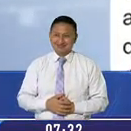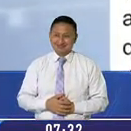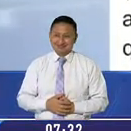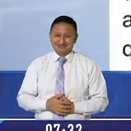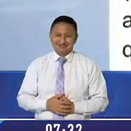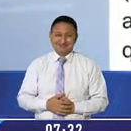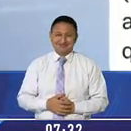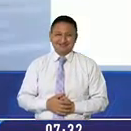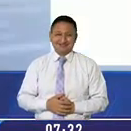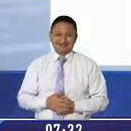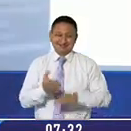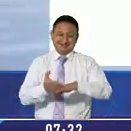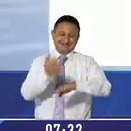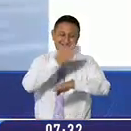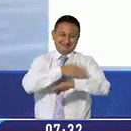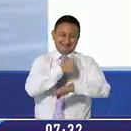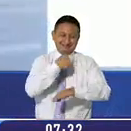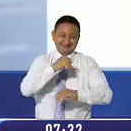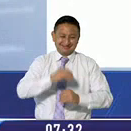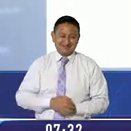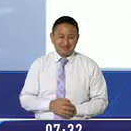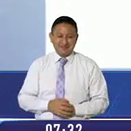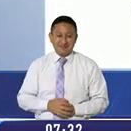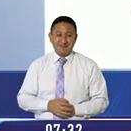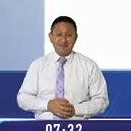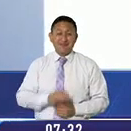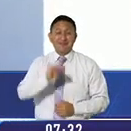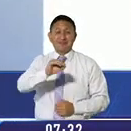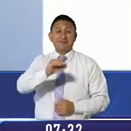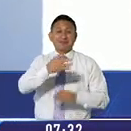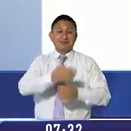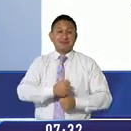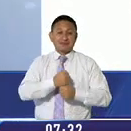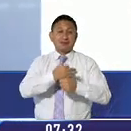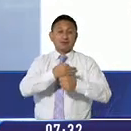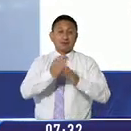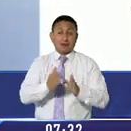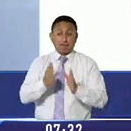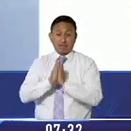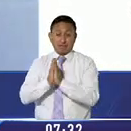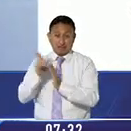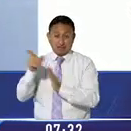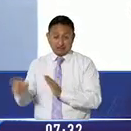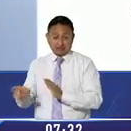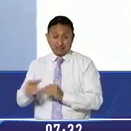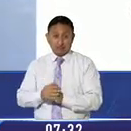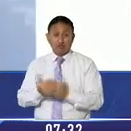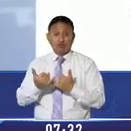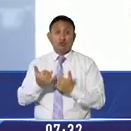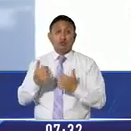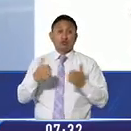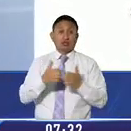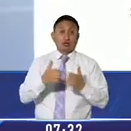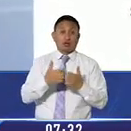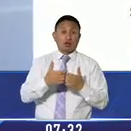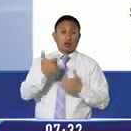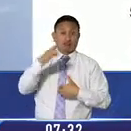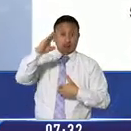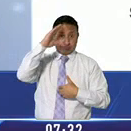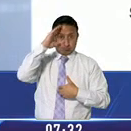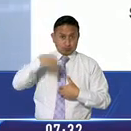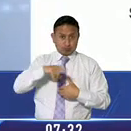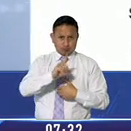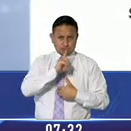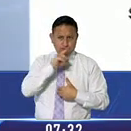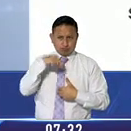días pasados se procesó una alerta de seguridad para la funcionaria, lo cual permitió que equipos de inteligencia y seguridad que la